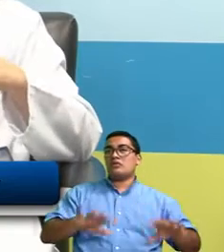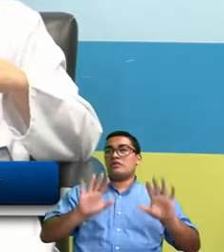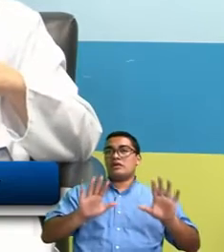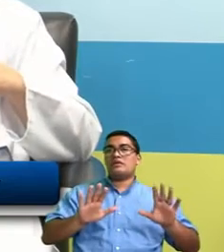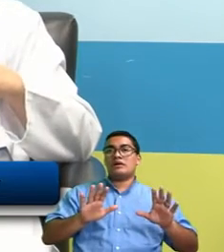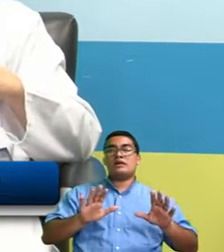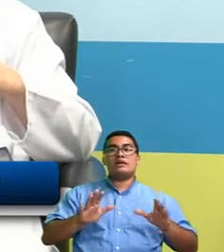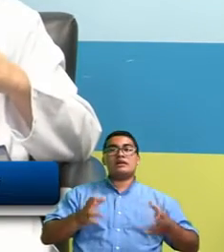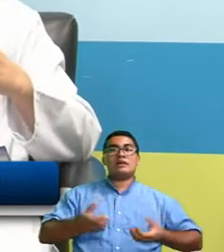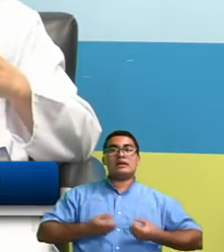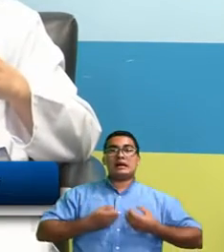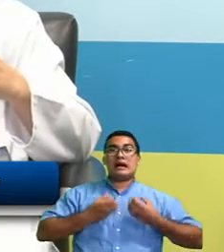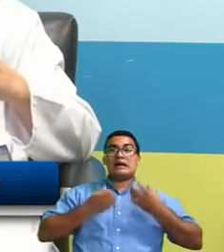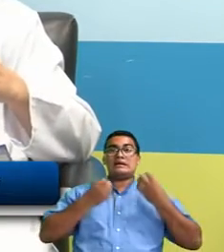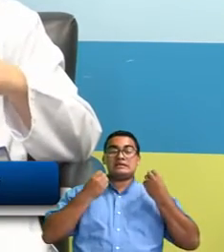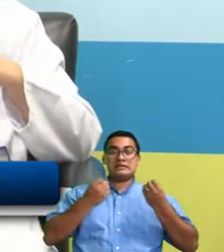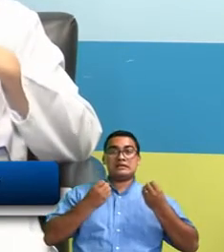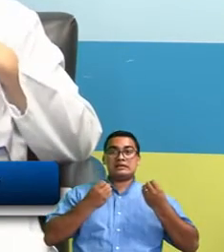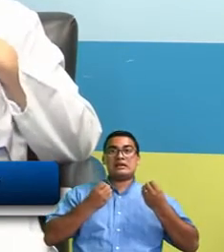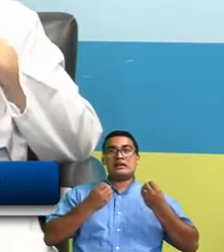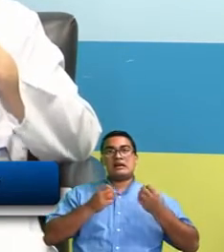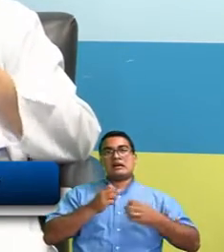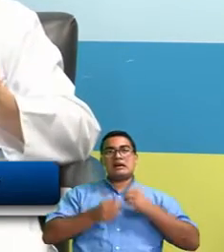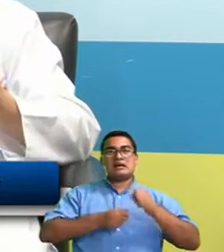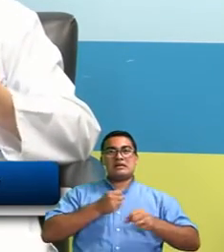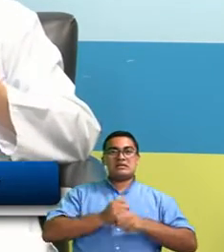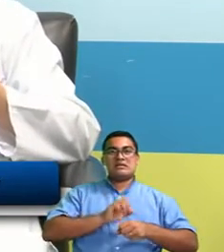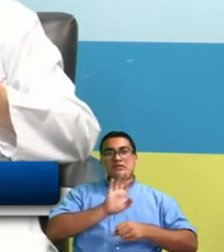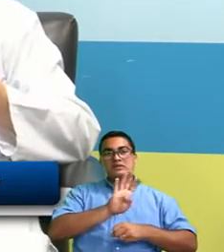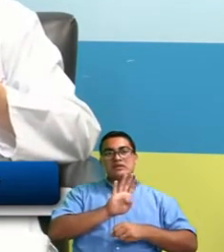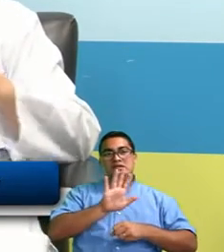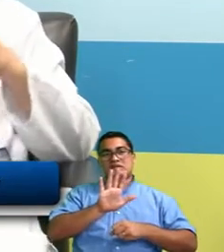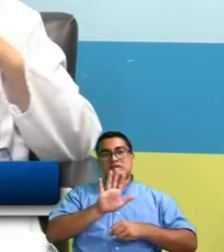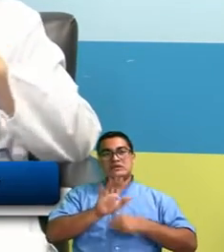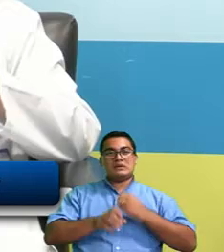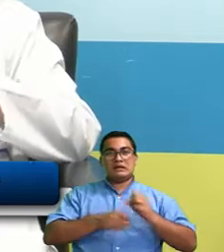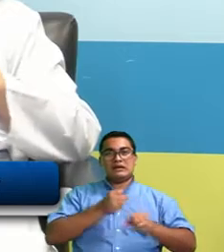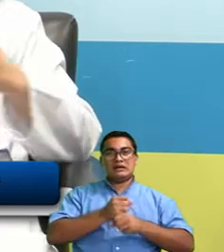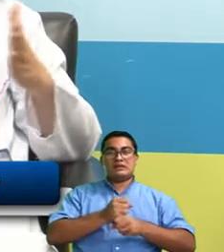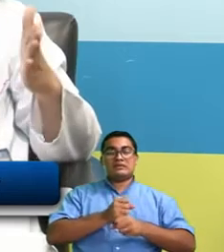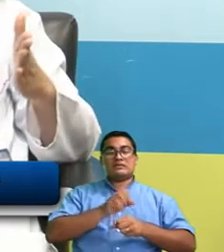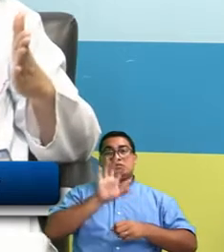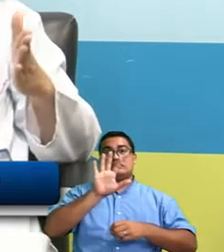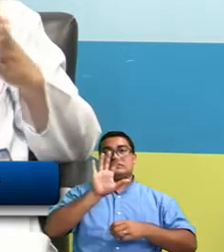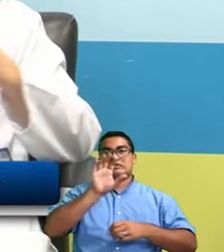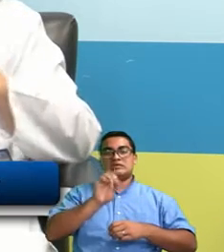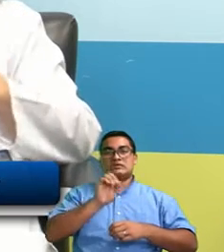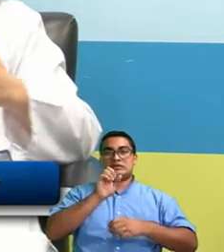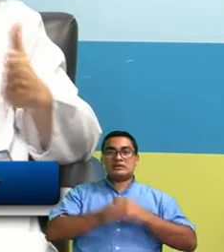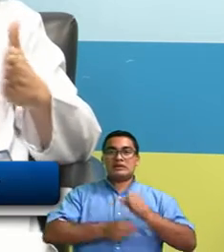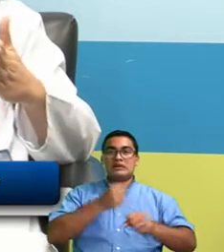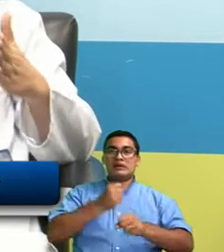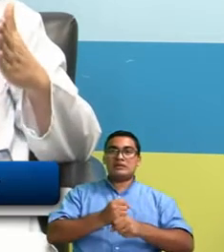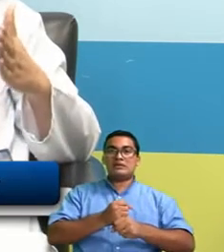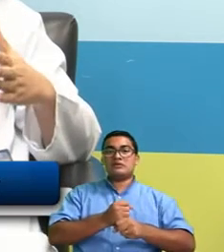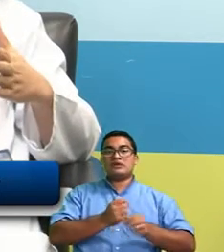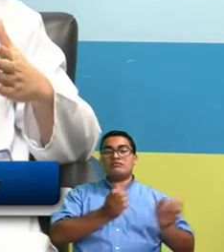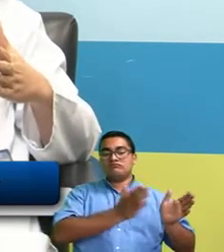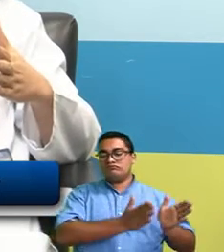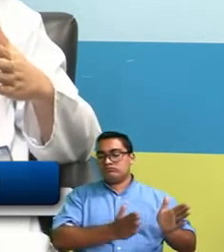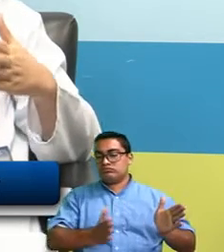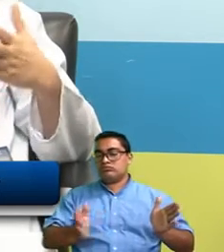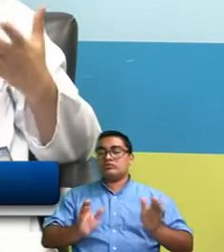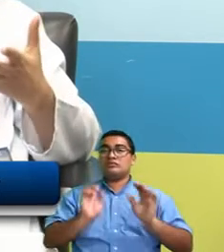se manifiesta ya como invasor a los 45, 50 años, porque tiene un largo periodo, que ese largo periodo nos